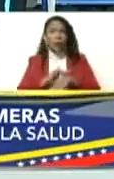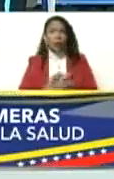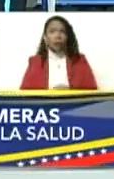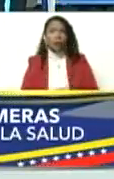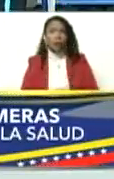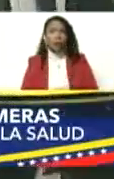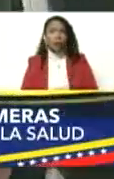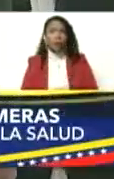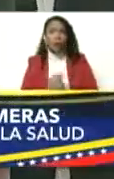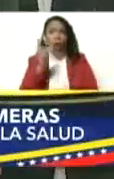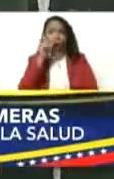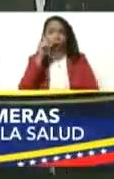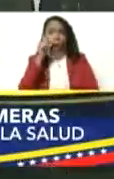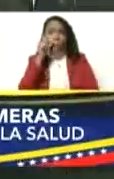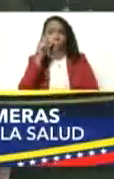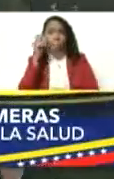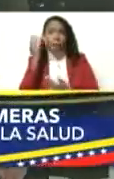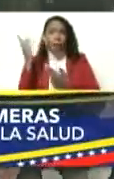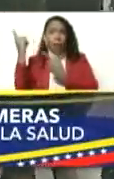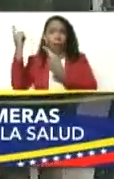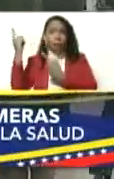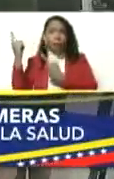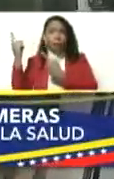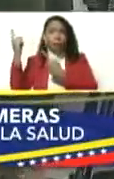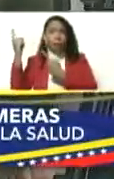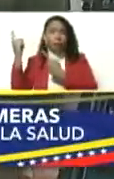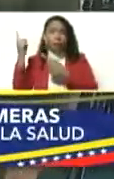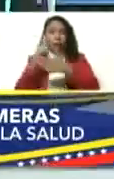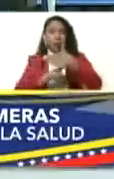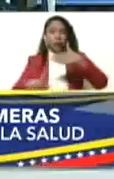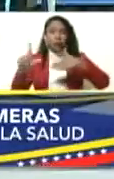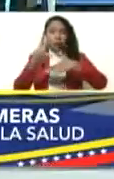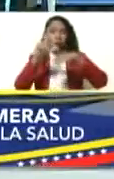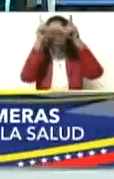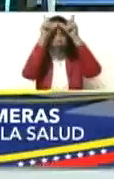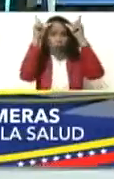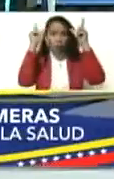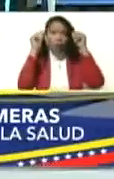Adrián Alberto José Quirós Vargas, licenciado en enfermería.